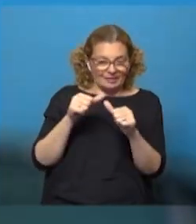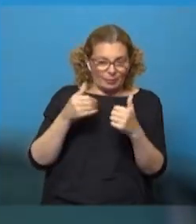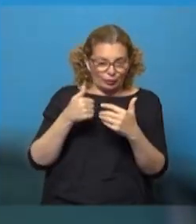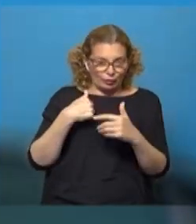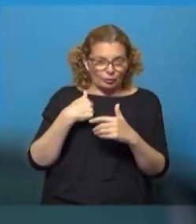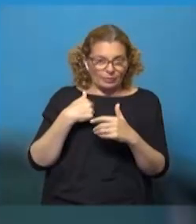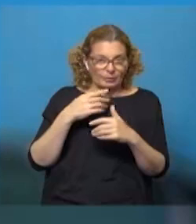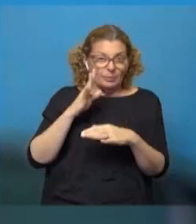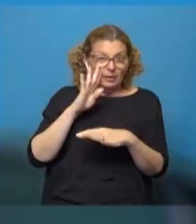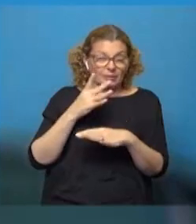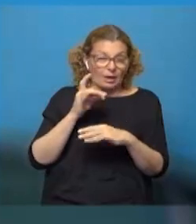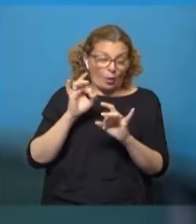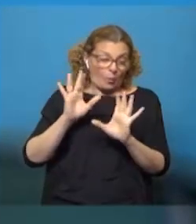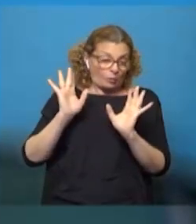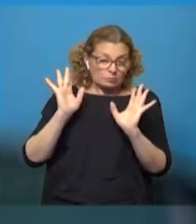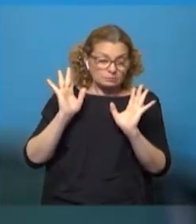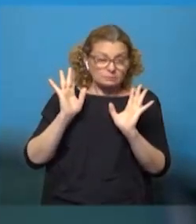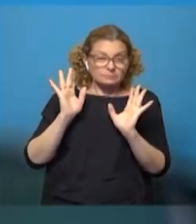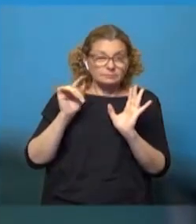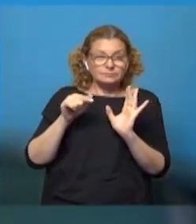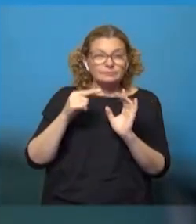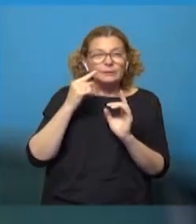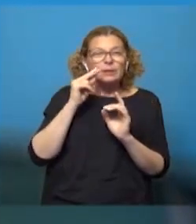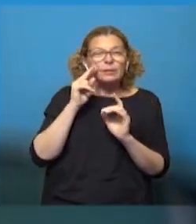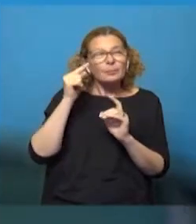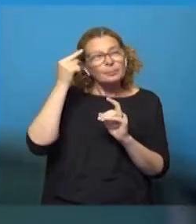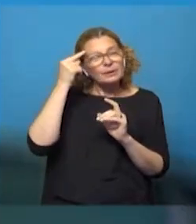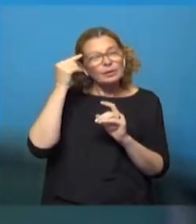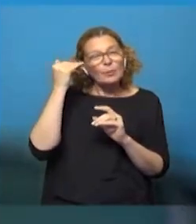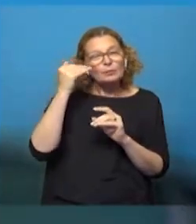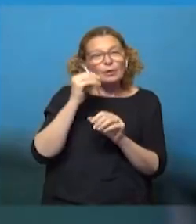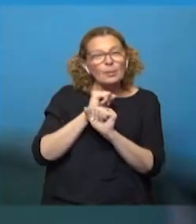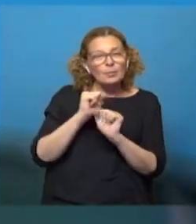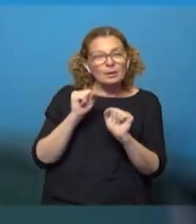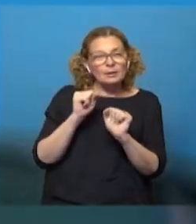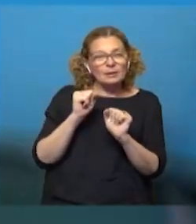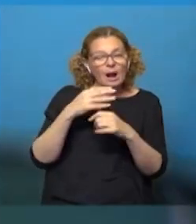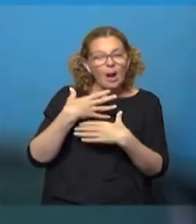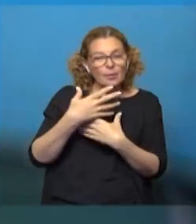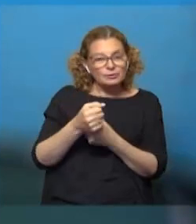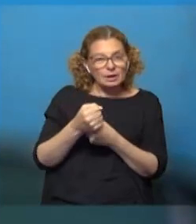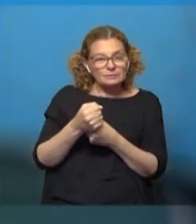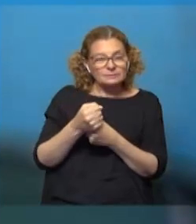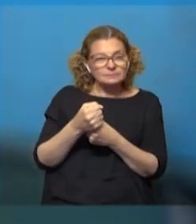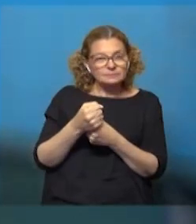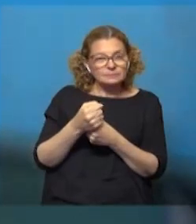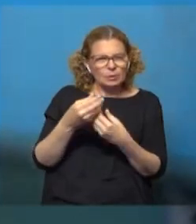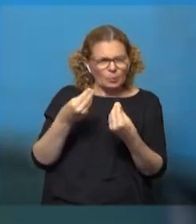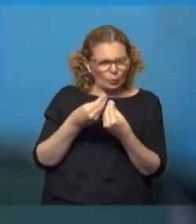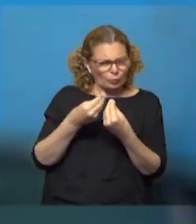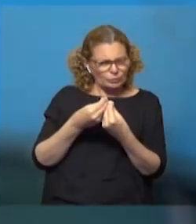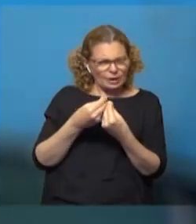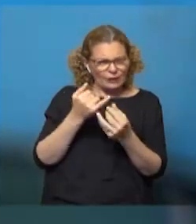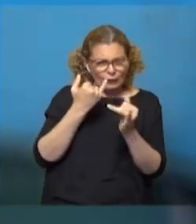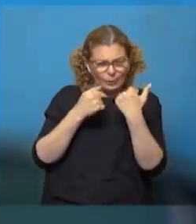porque parecían este sentido común No ahora a lo que voy es a esto los docentes pueden aportar eh aspectos muy valiosos